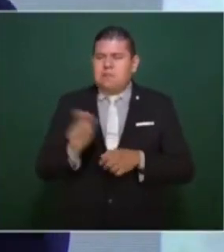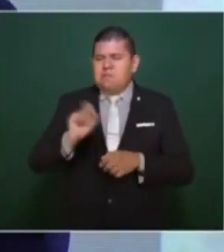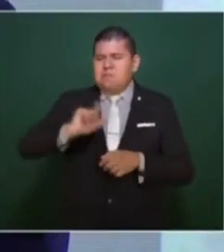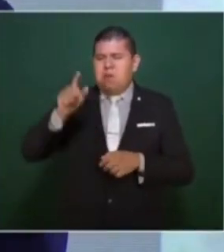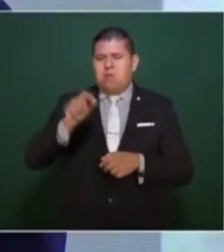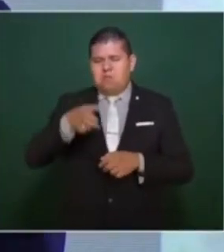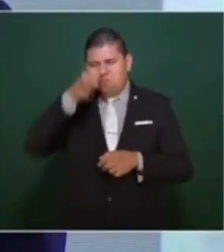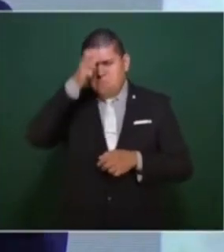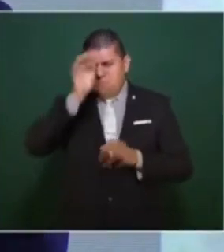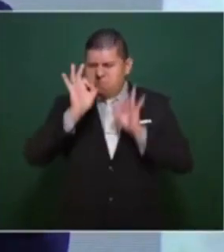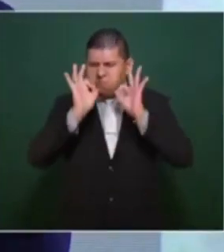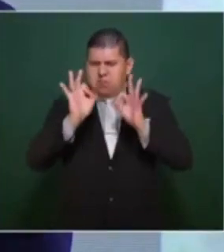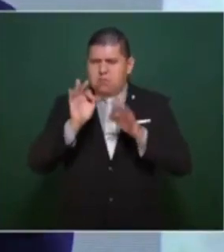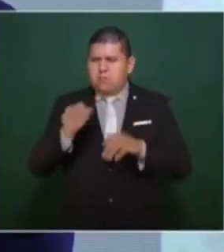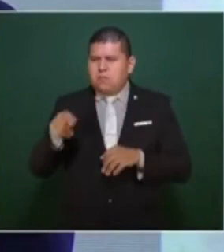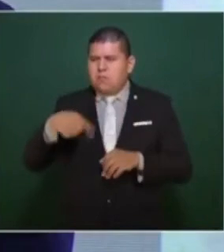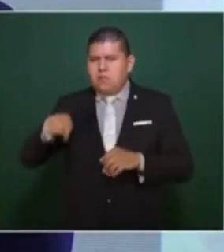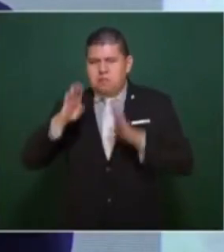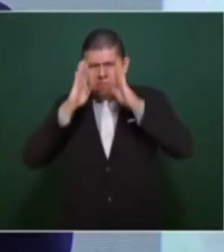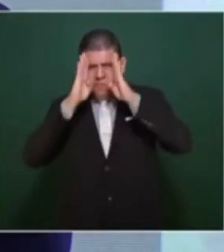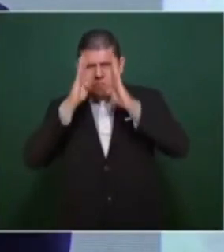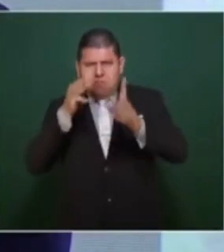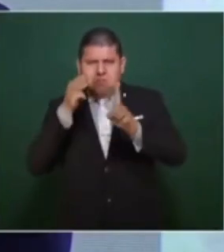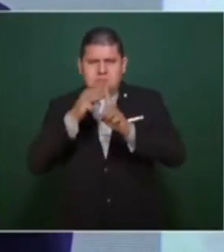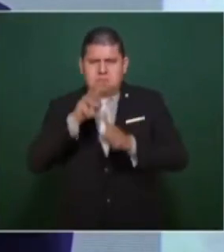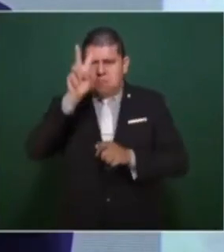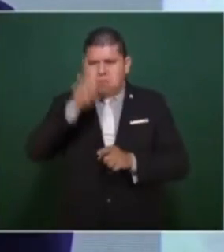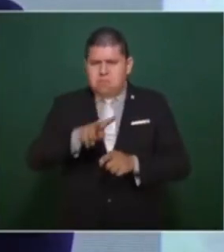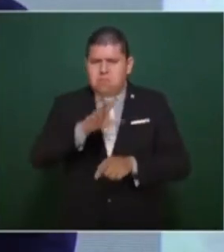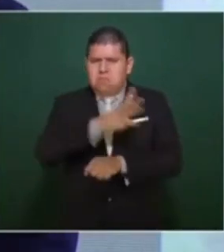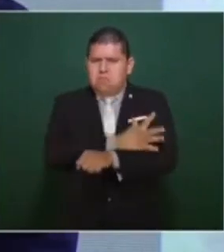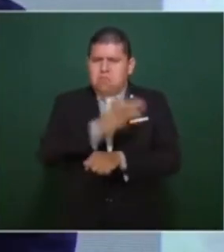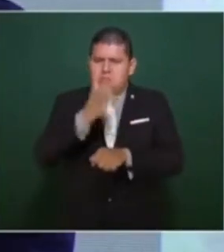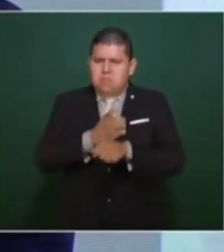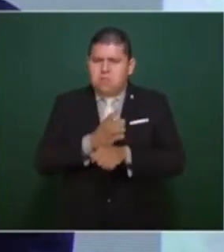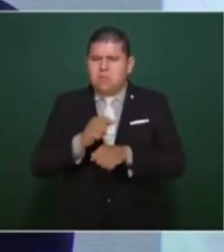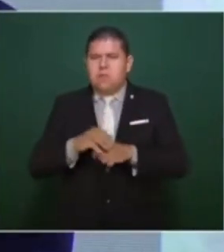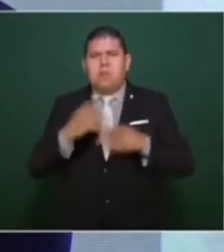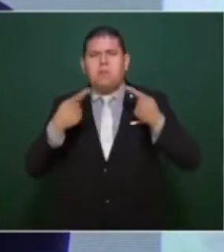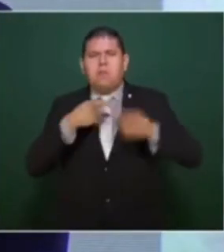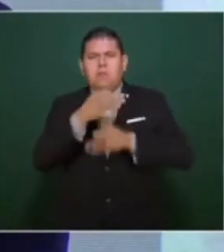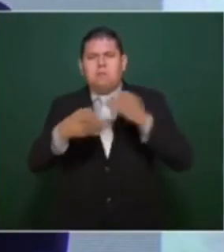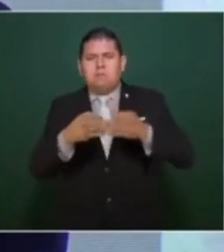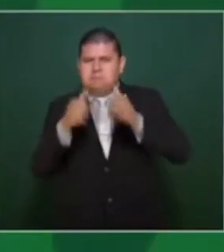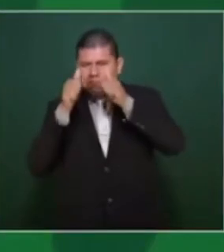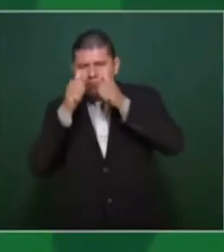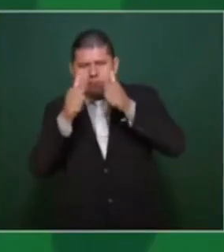profesionales, de que eran objetivos, de que eran plurales.